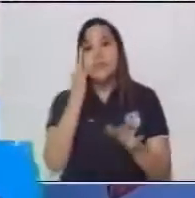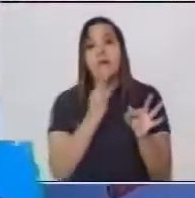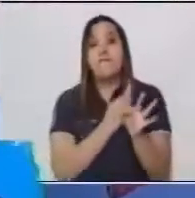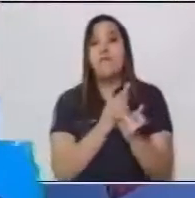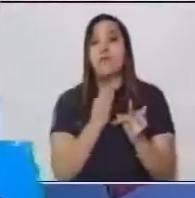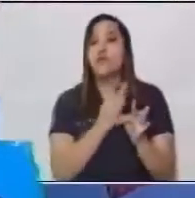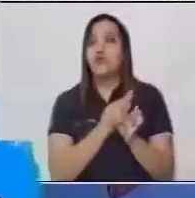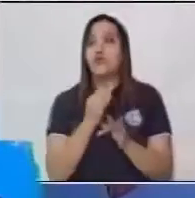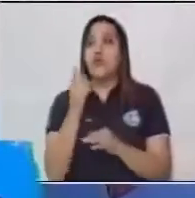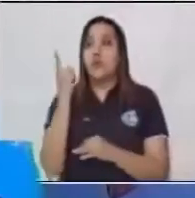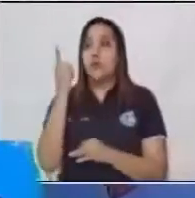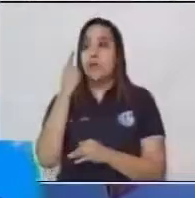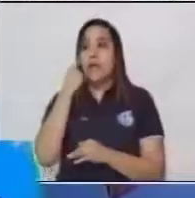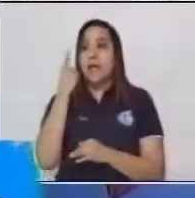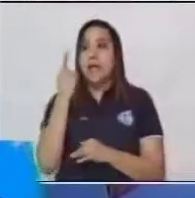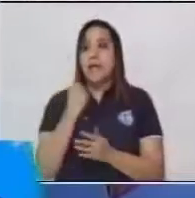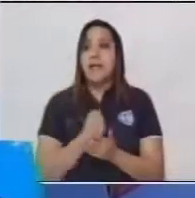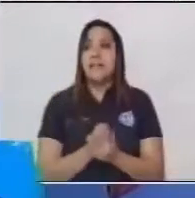es